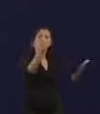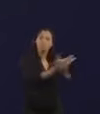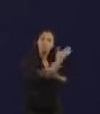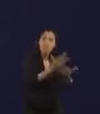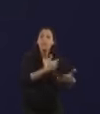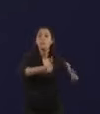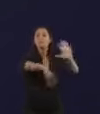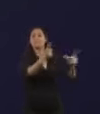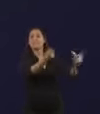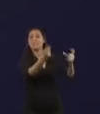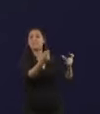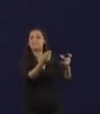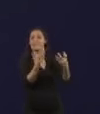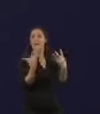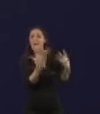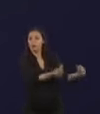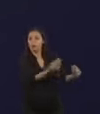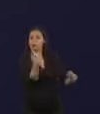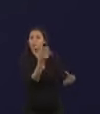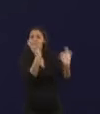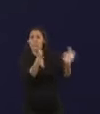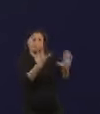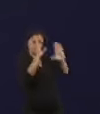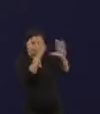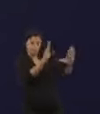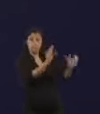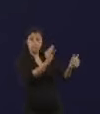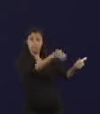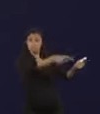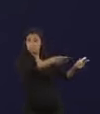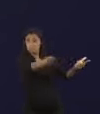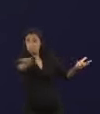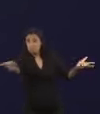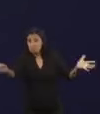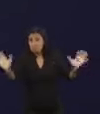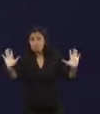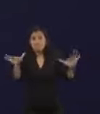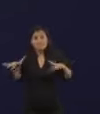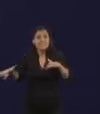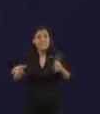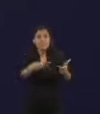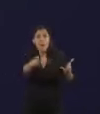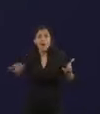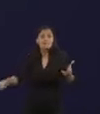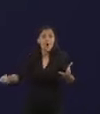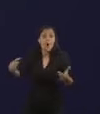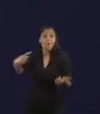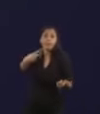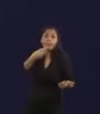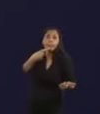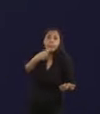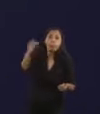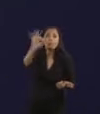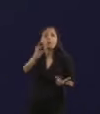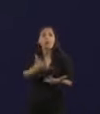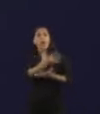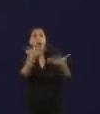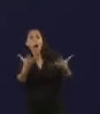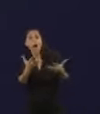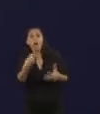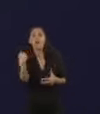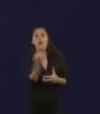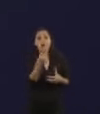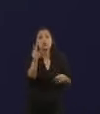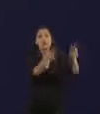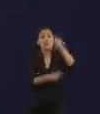que eh todo lo que haya alrededor de del cuestionamiento haberle eliminado intermediarios Al